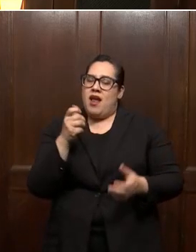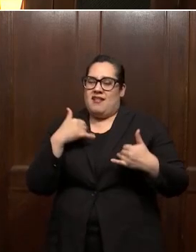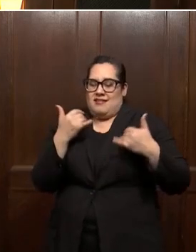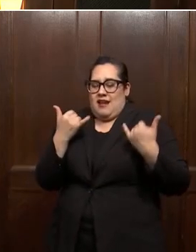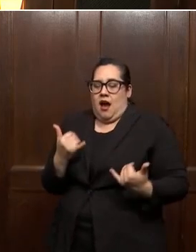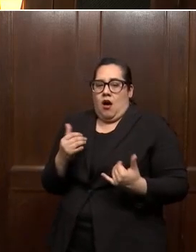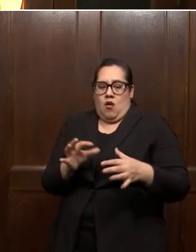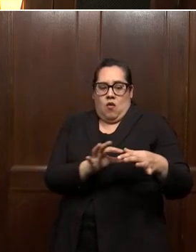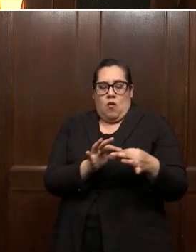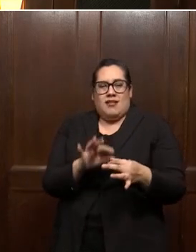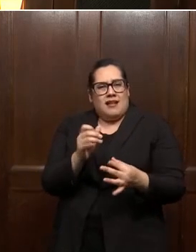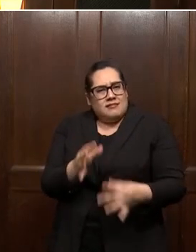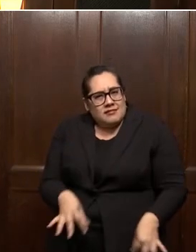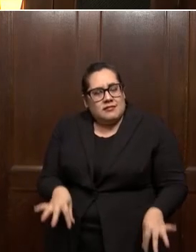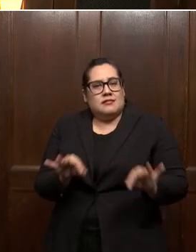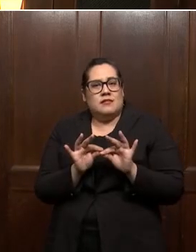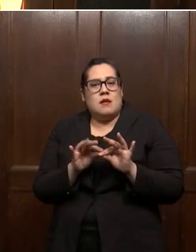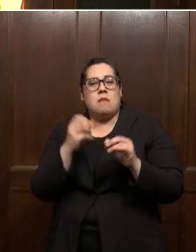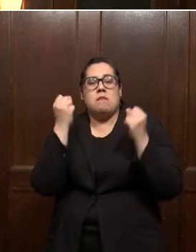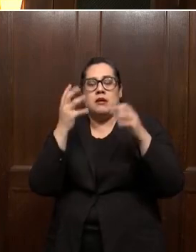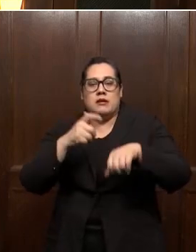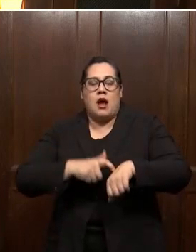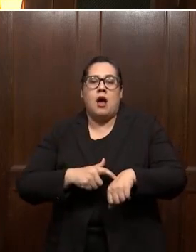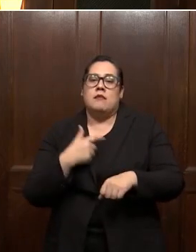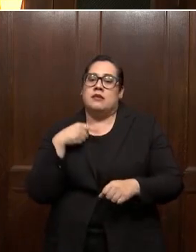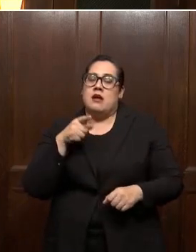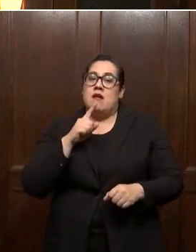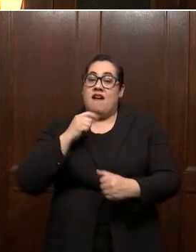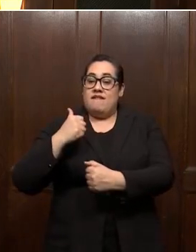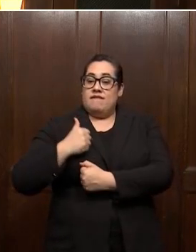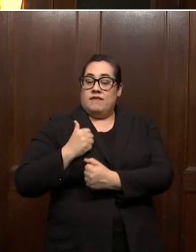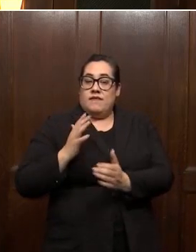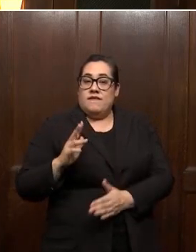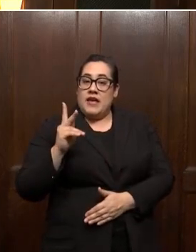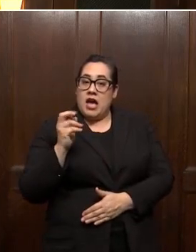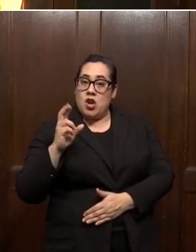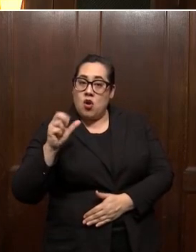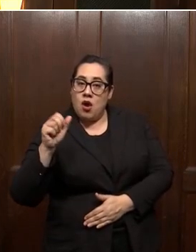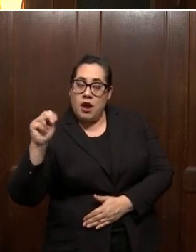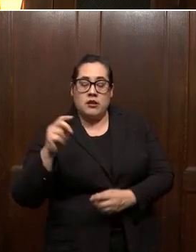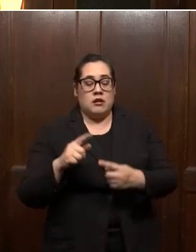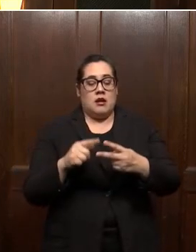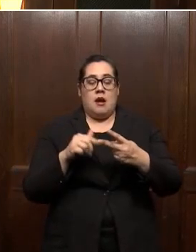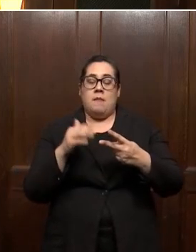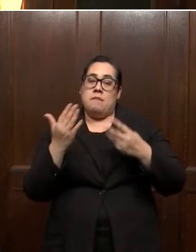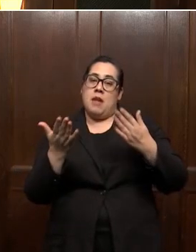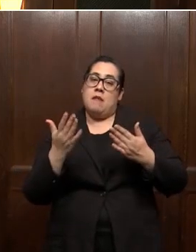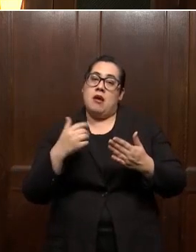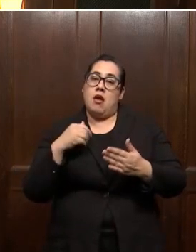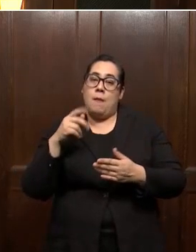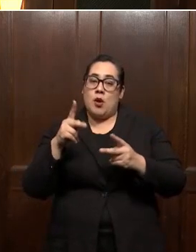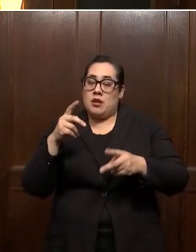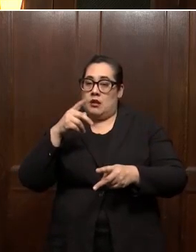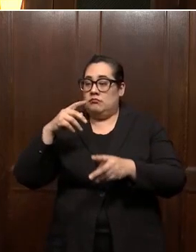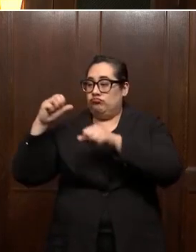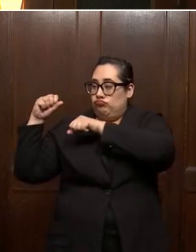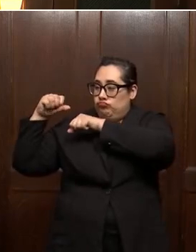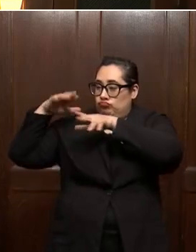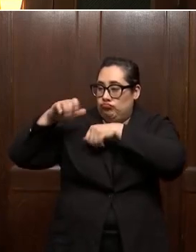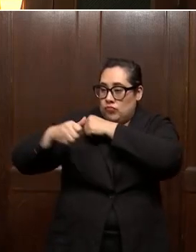dueño es crítico. Y muchas veces hay veteranos, hay inmigrantes, personas